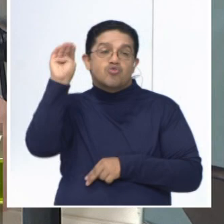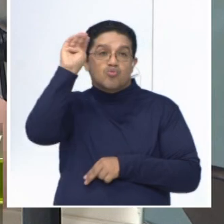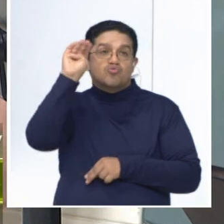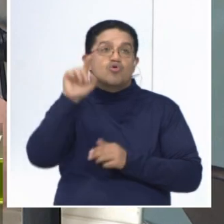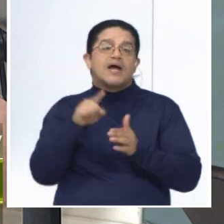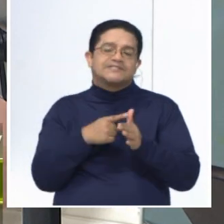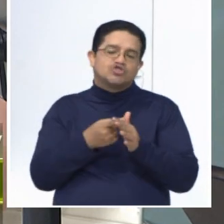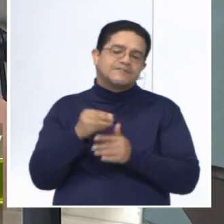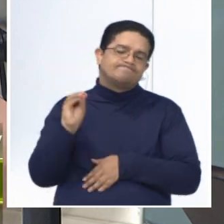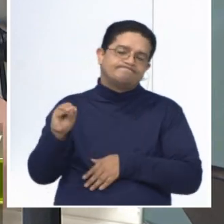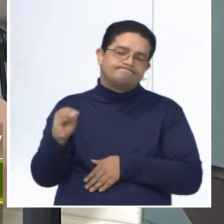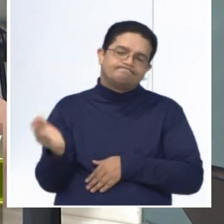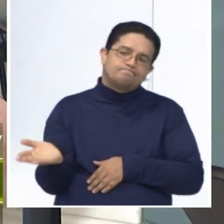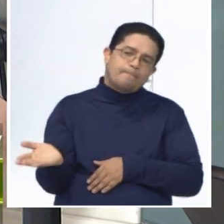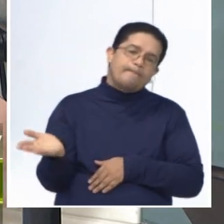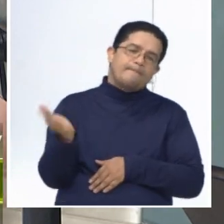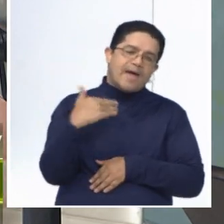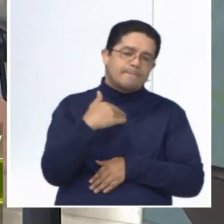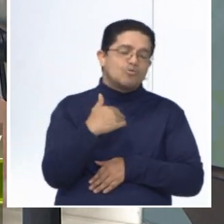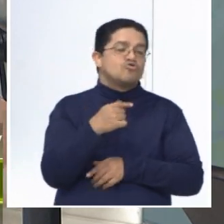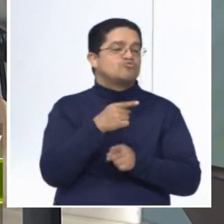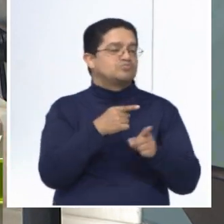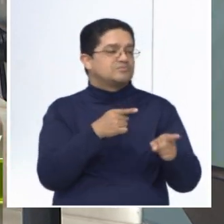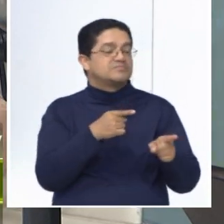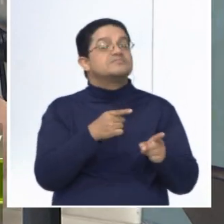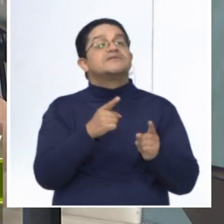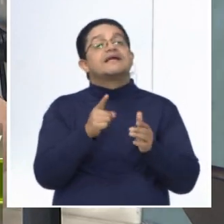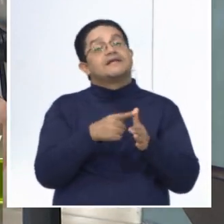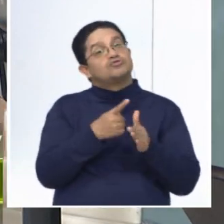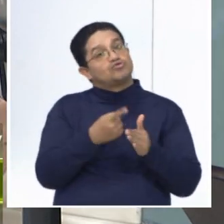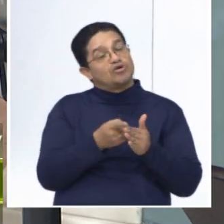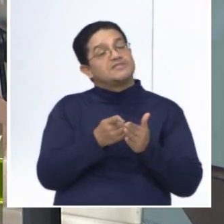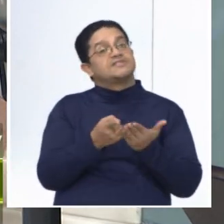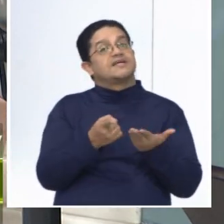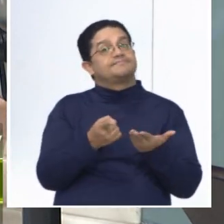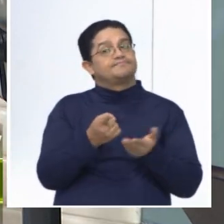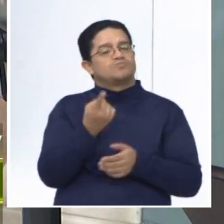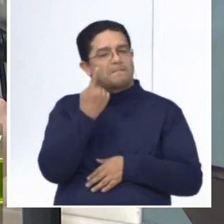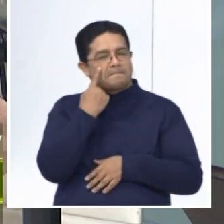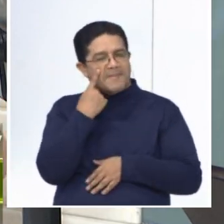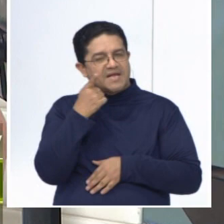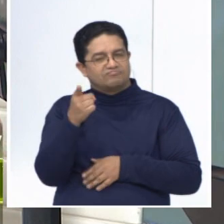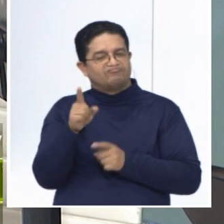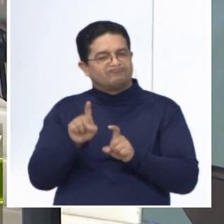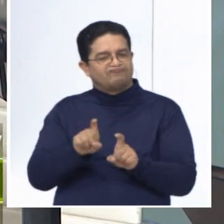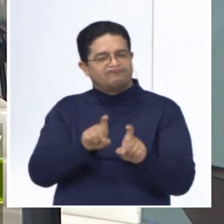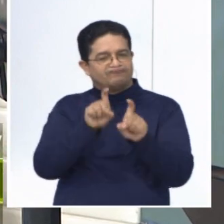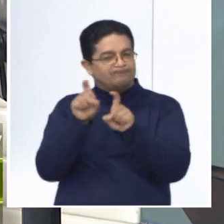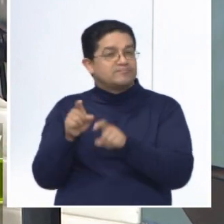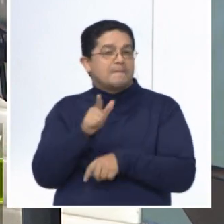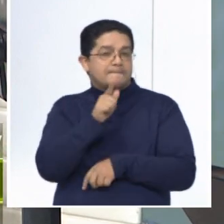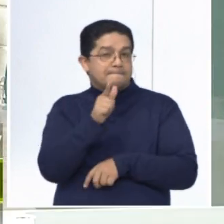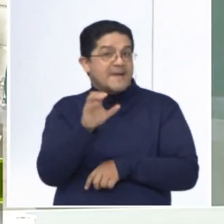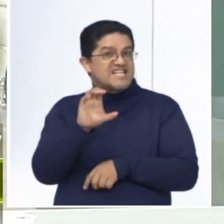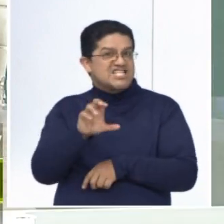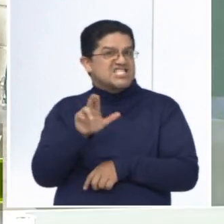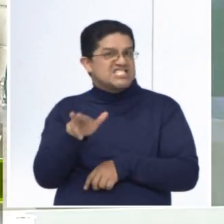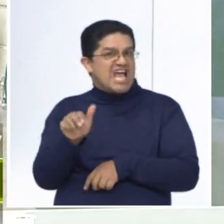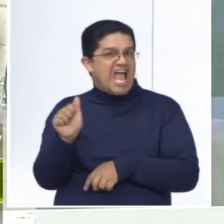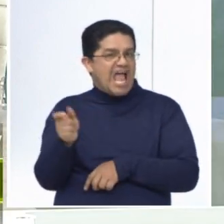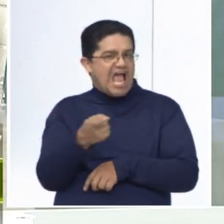diga al médico, mire, en mi casa yo he visto chipos, así que hágale el descarte de mal de Chagas. Sí, además,